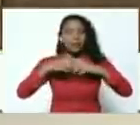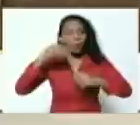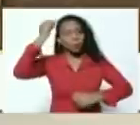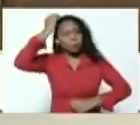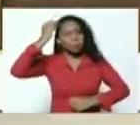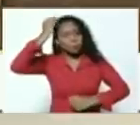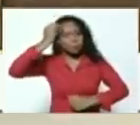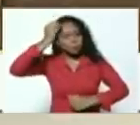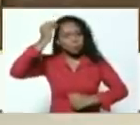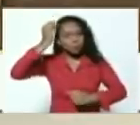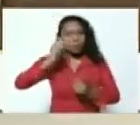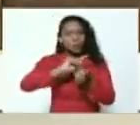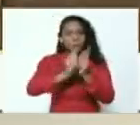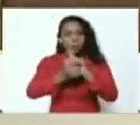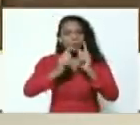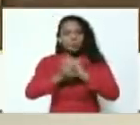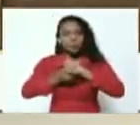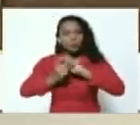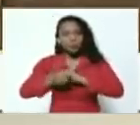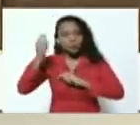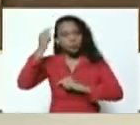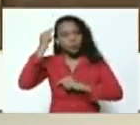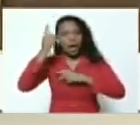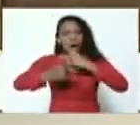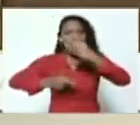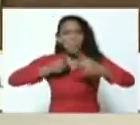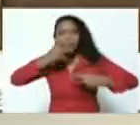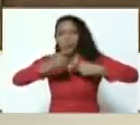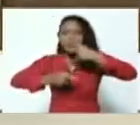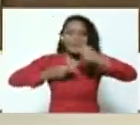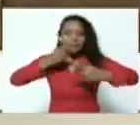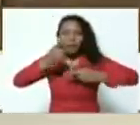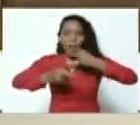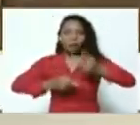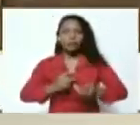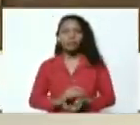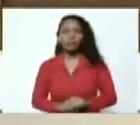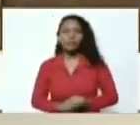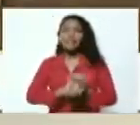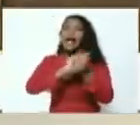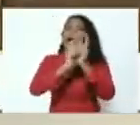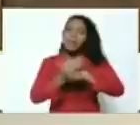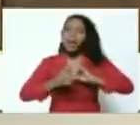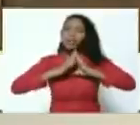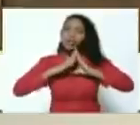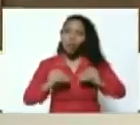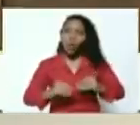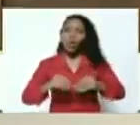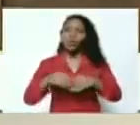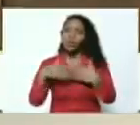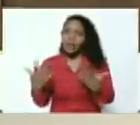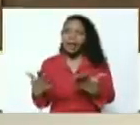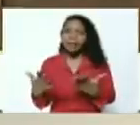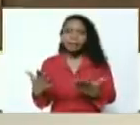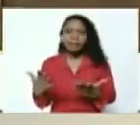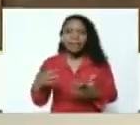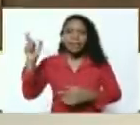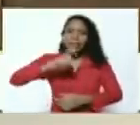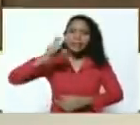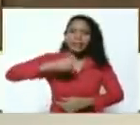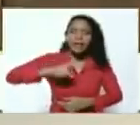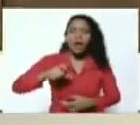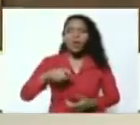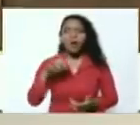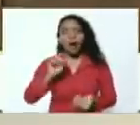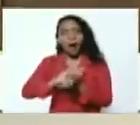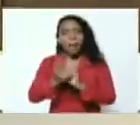pensamiento, renovar las políticas, cambiar todo lo que sea necesario